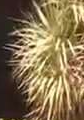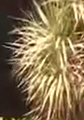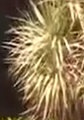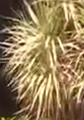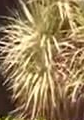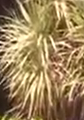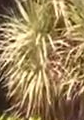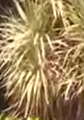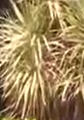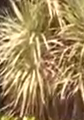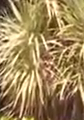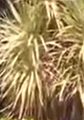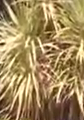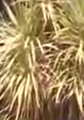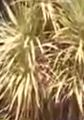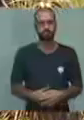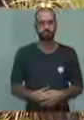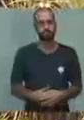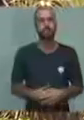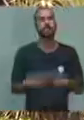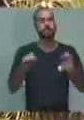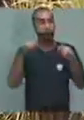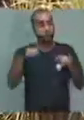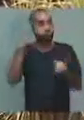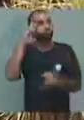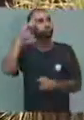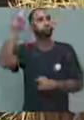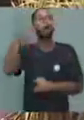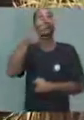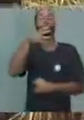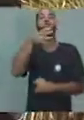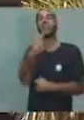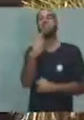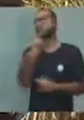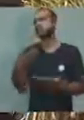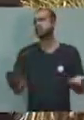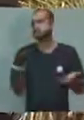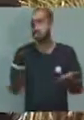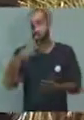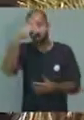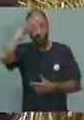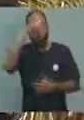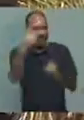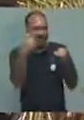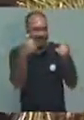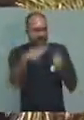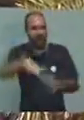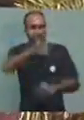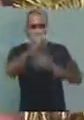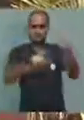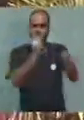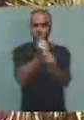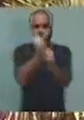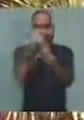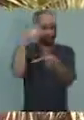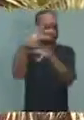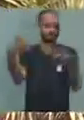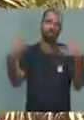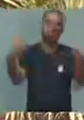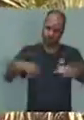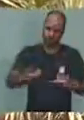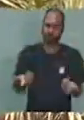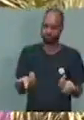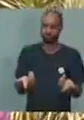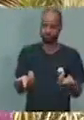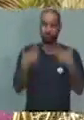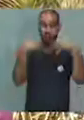Hoy más que nunca gozan de gran vigencia las palabras de nuestro comandante en jefe cuando dijo: Cuba necesita mucho de los hombres de pensamiento,